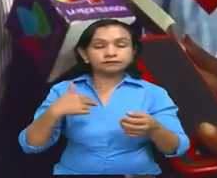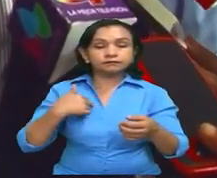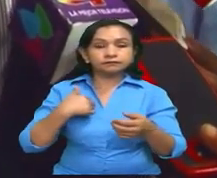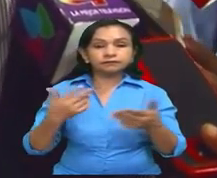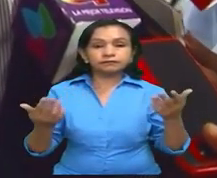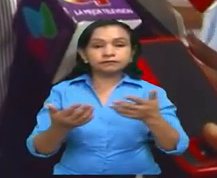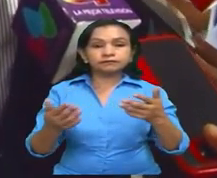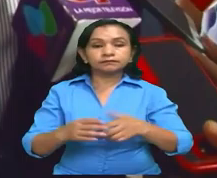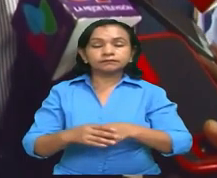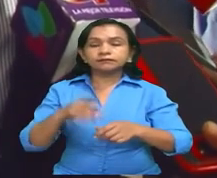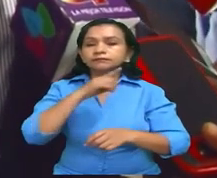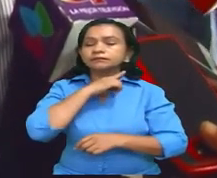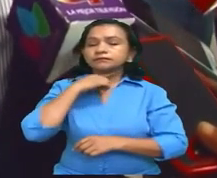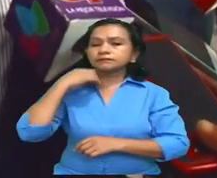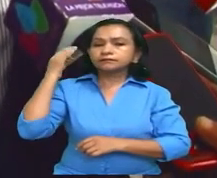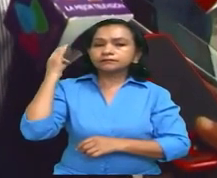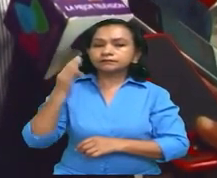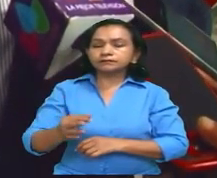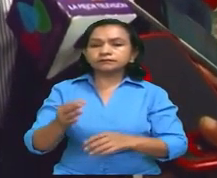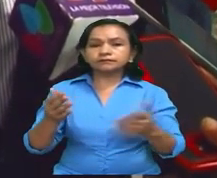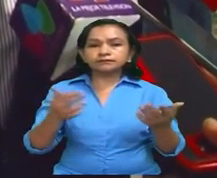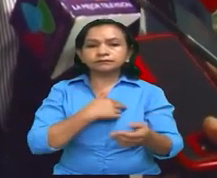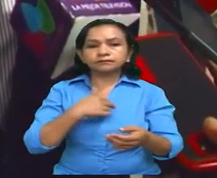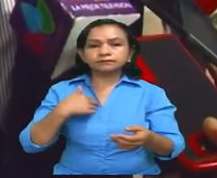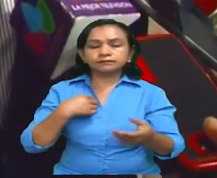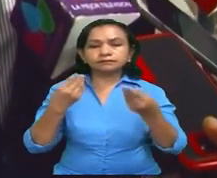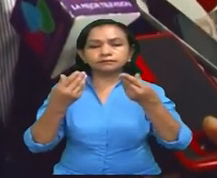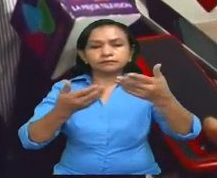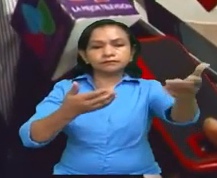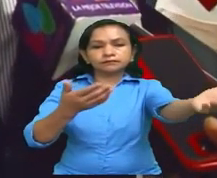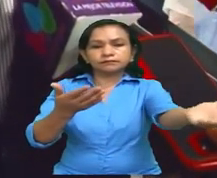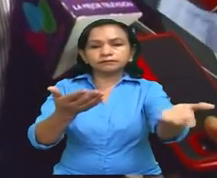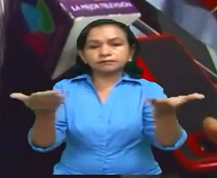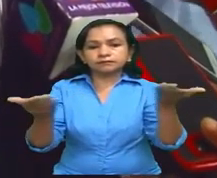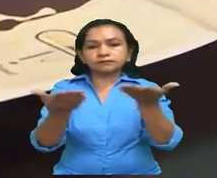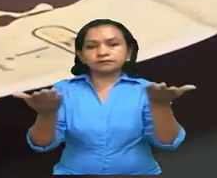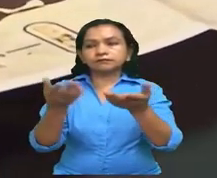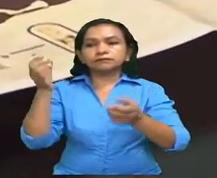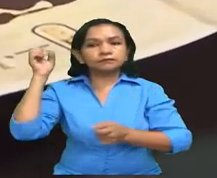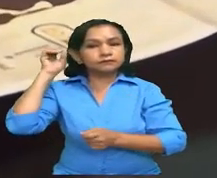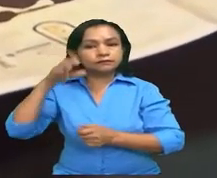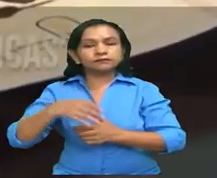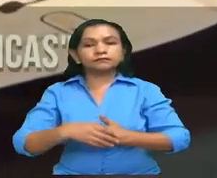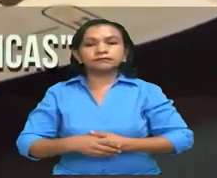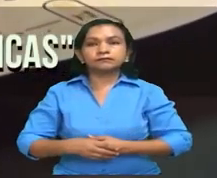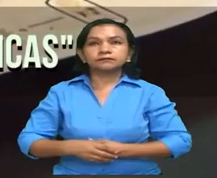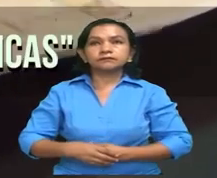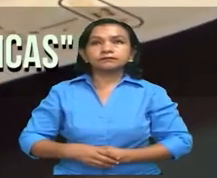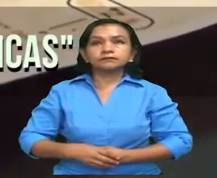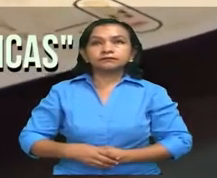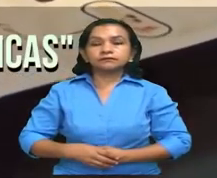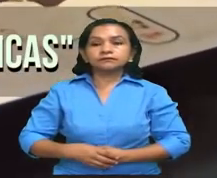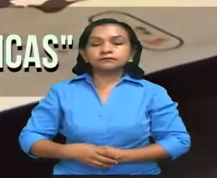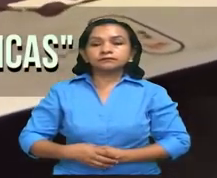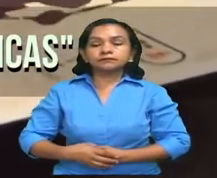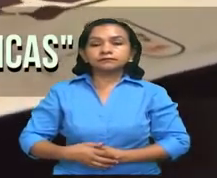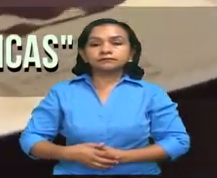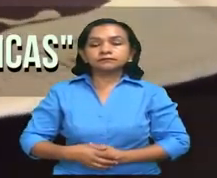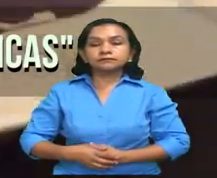Actualmente tenemos un proyecto de OTOP que estamos realizando en Nicaragua, y si este proyecto se podría integrar con el